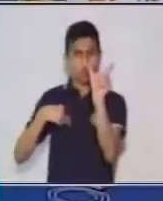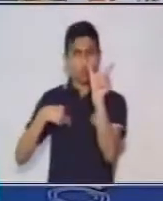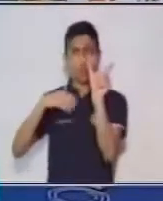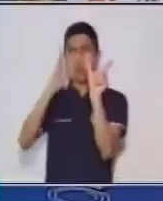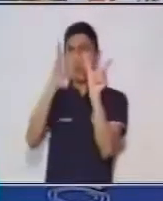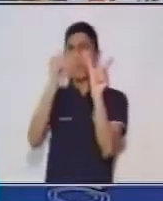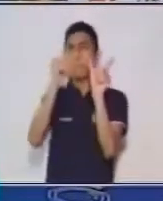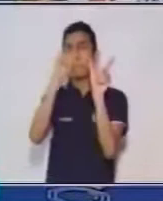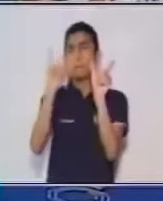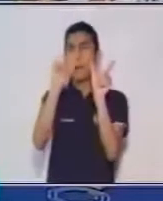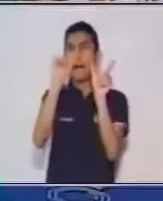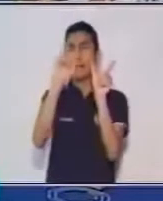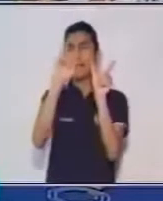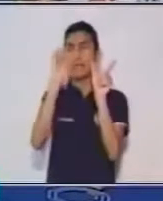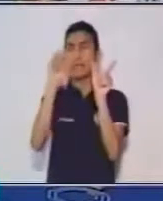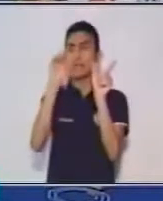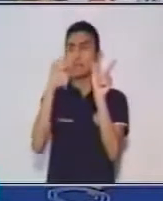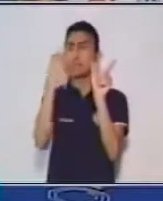bajaremos.